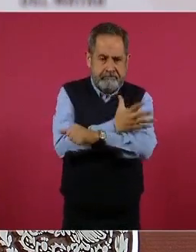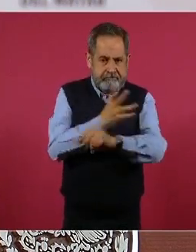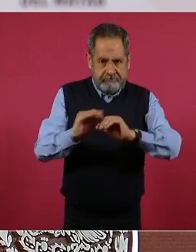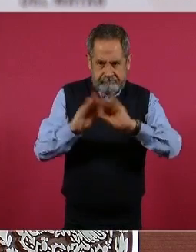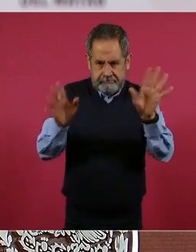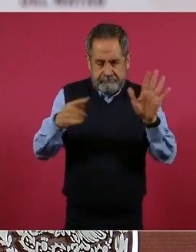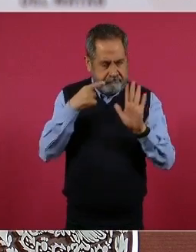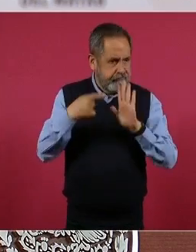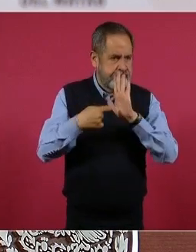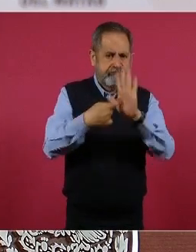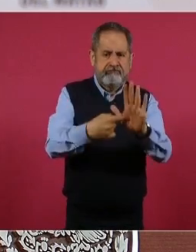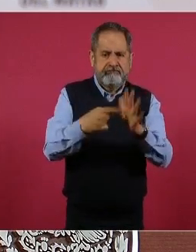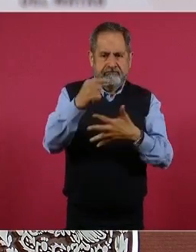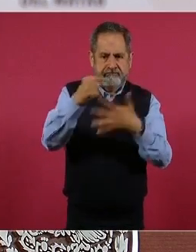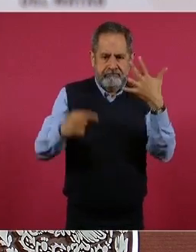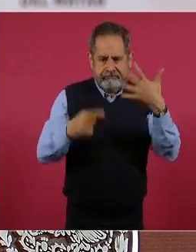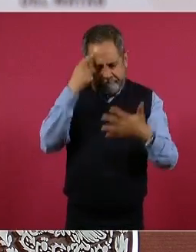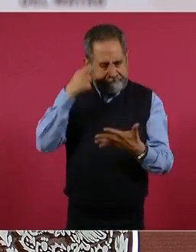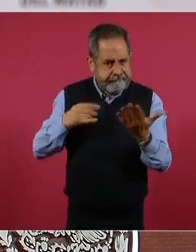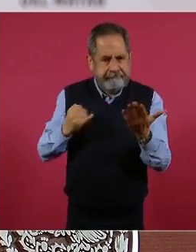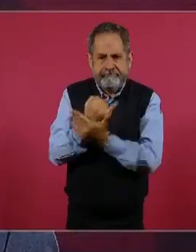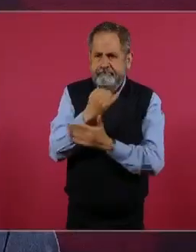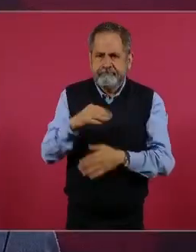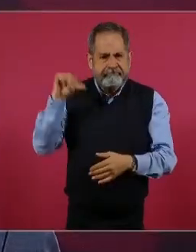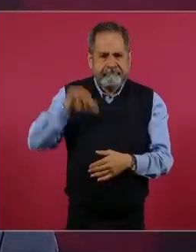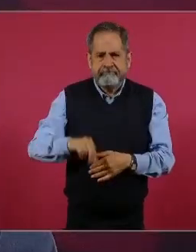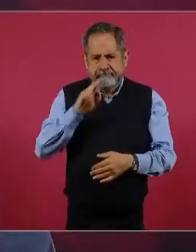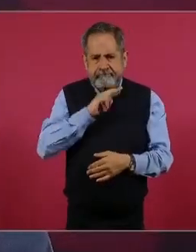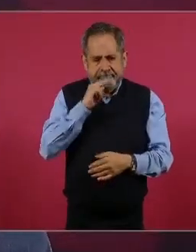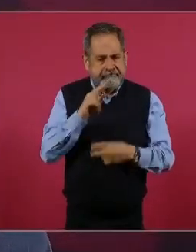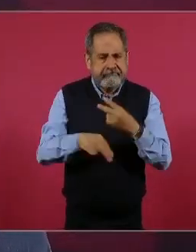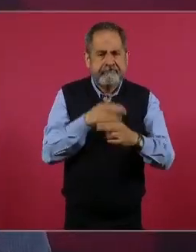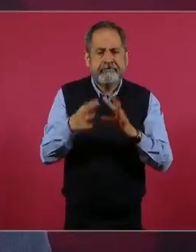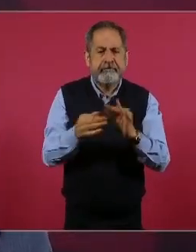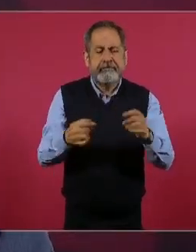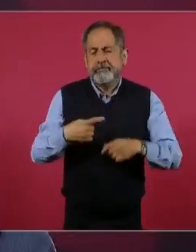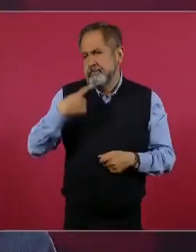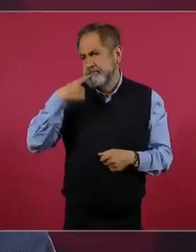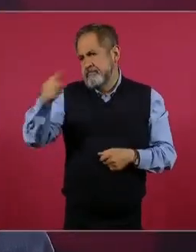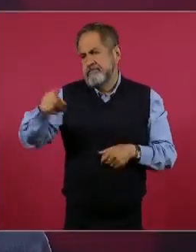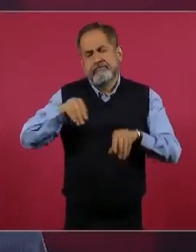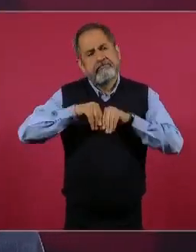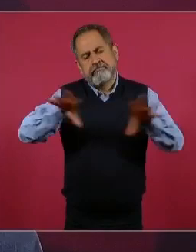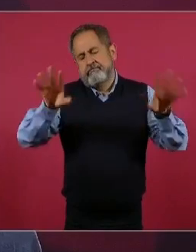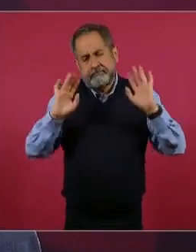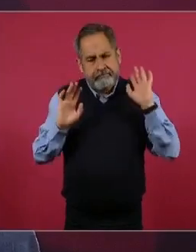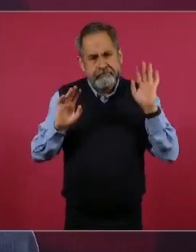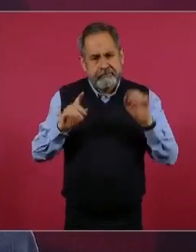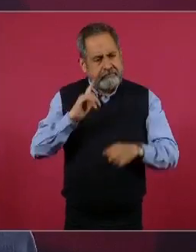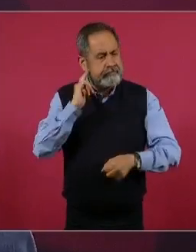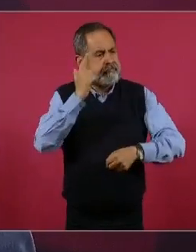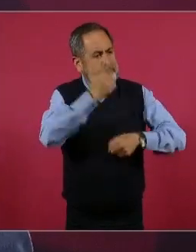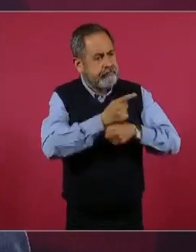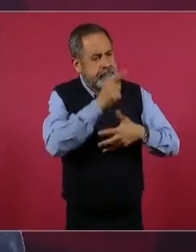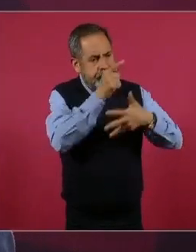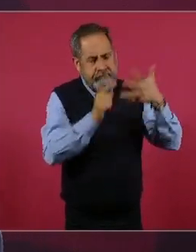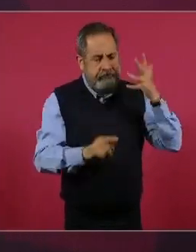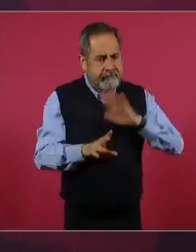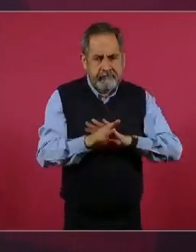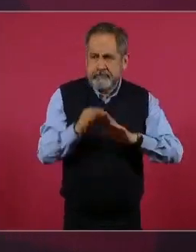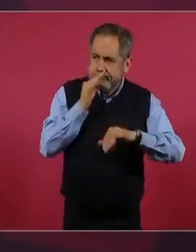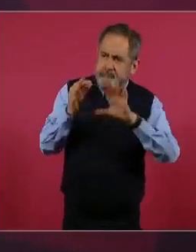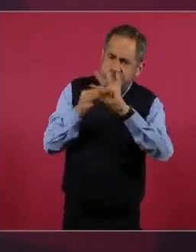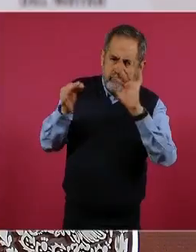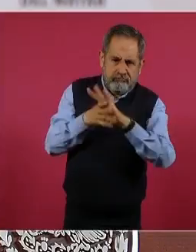la problemática y tomamos acciones inmediatas. Se denunció públicamente el hallazgo y se informó de